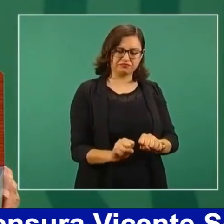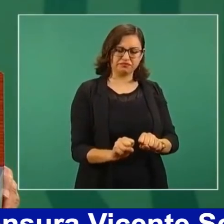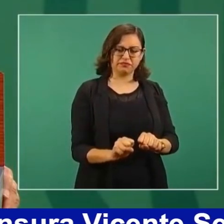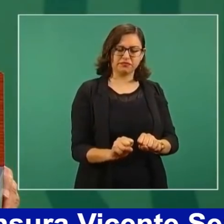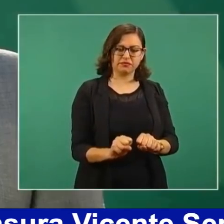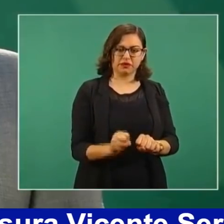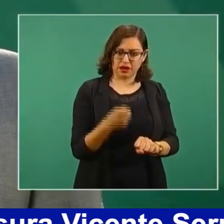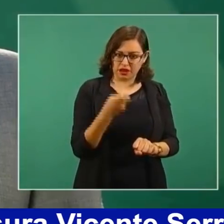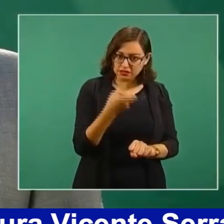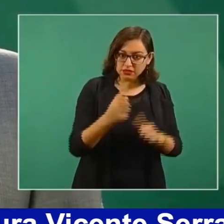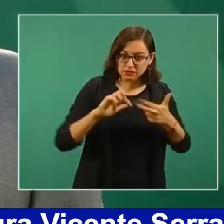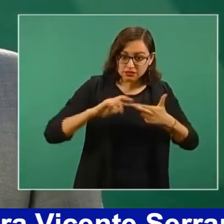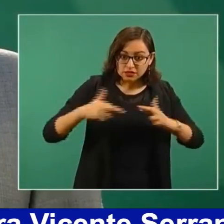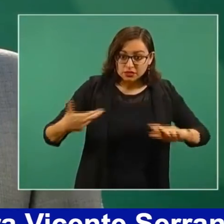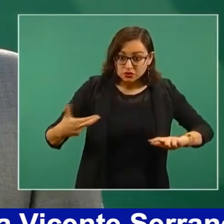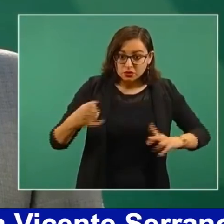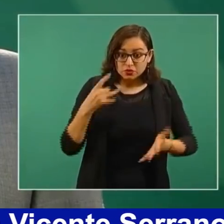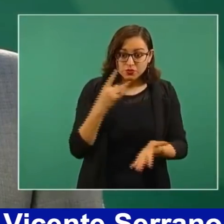México